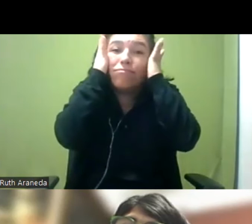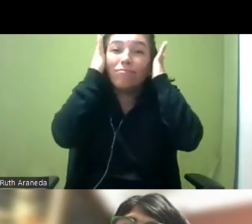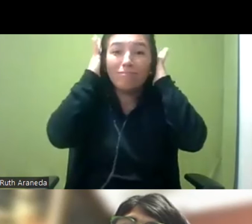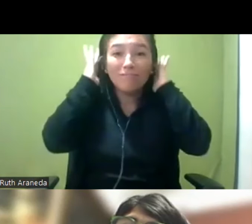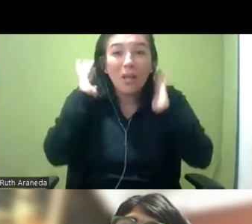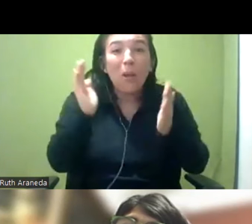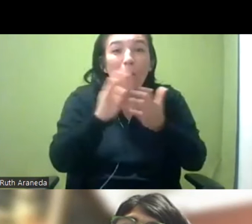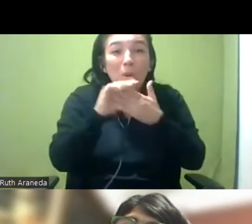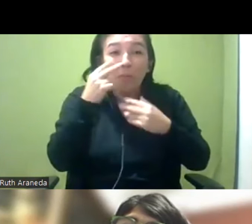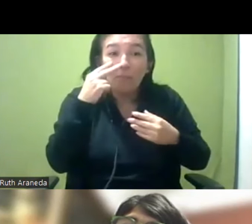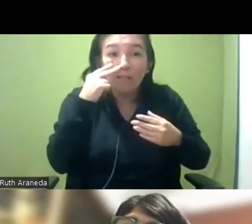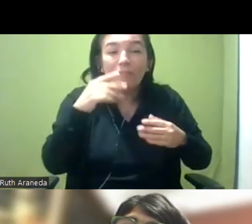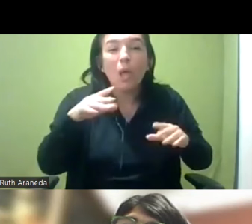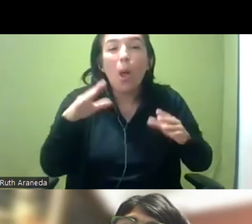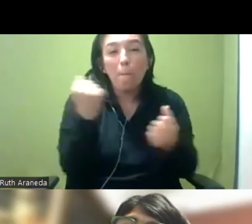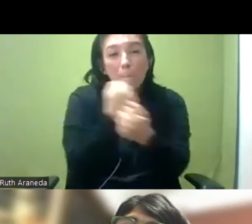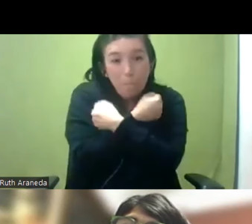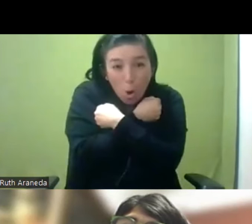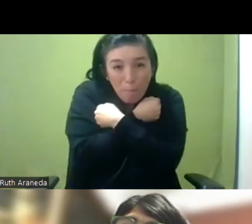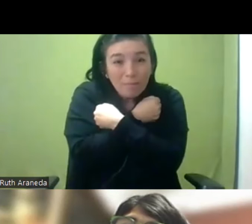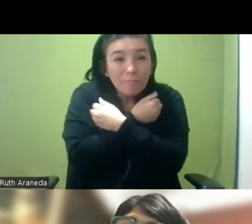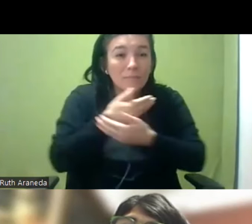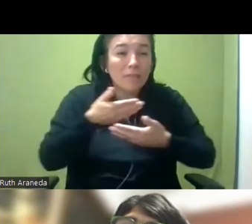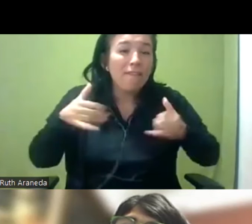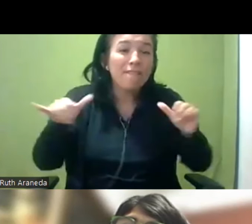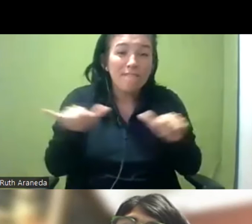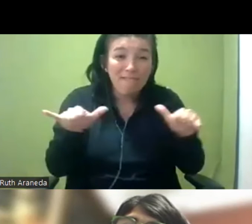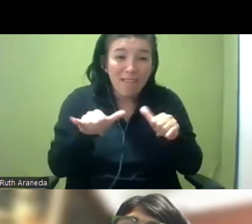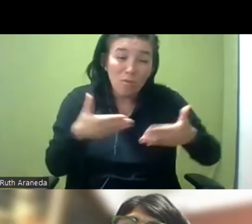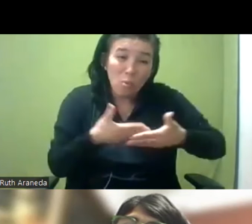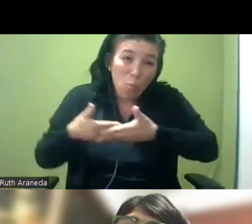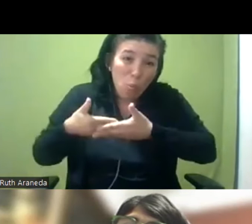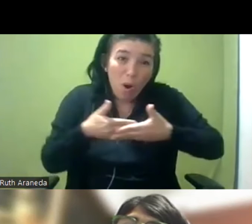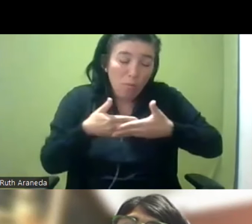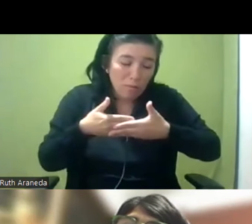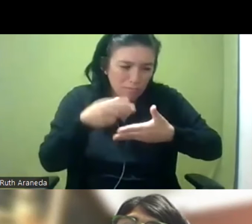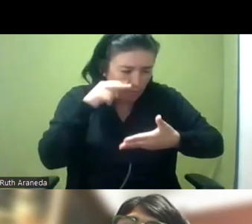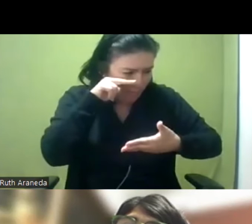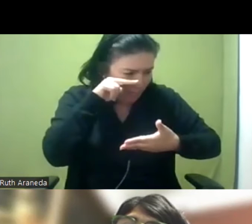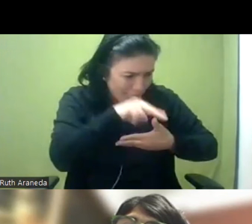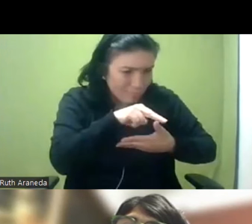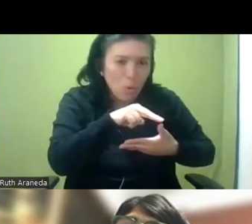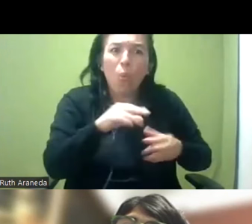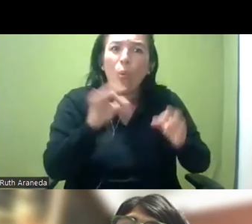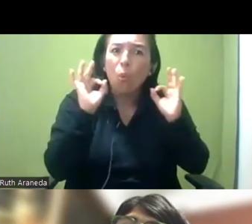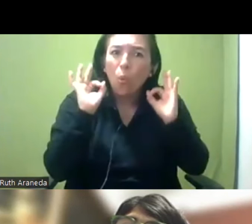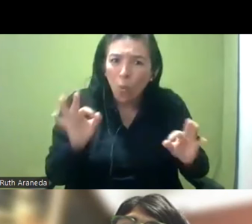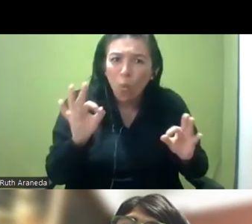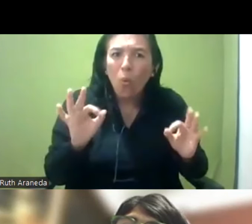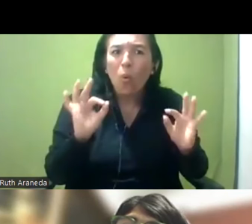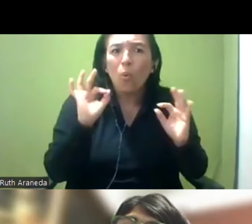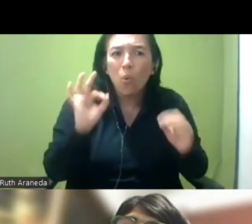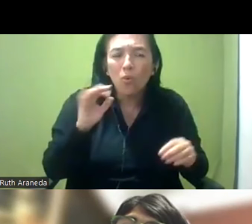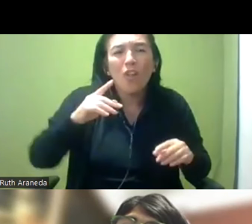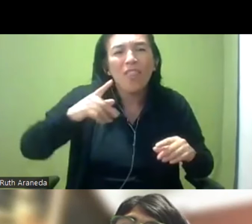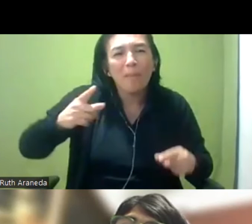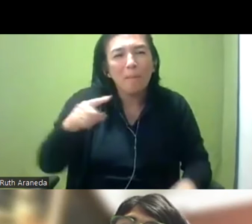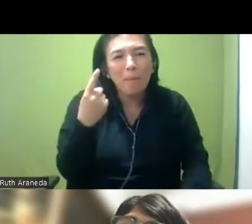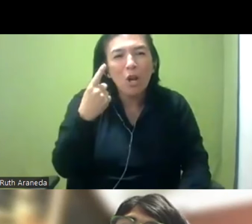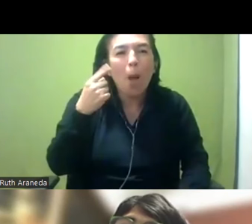que mostré eh, presentaba claramente un embarrilado de piel.